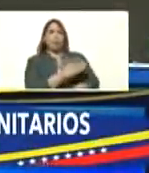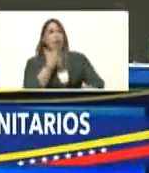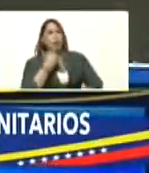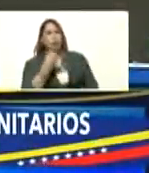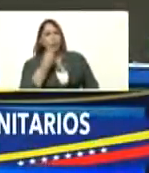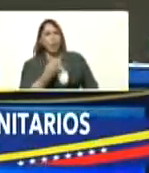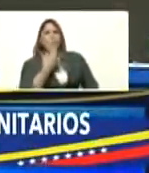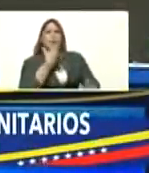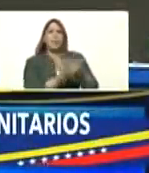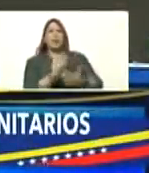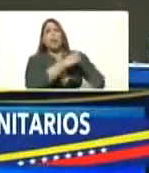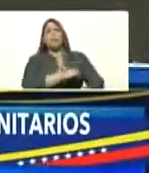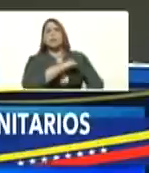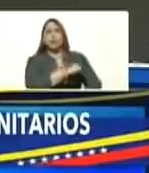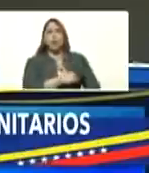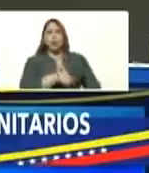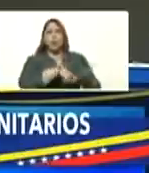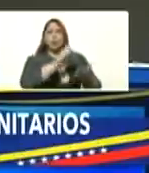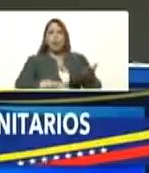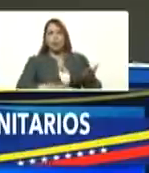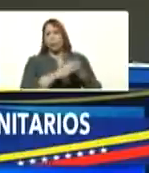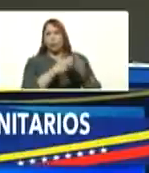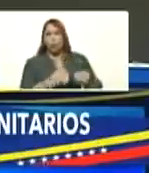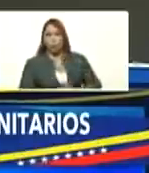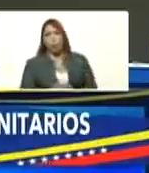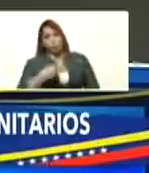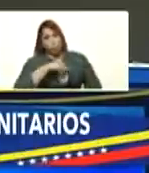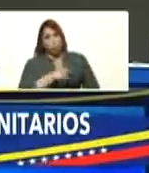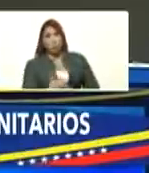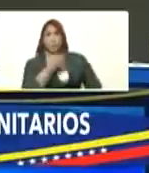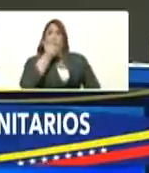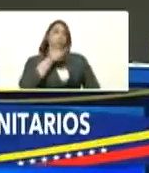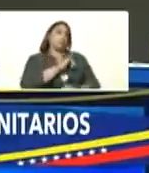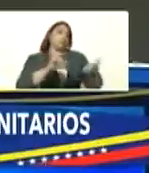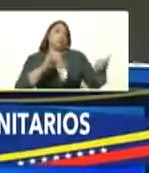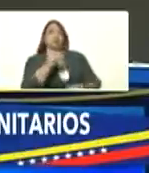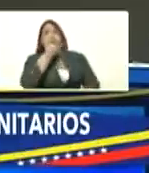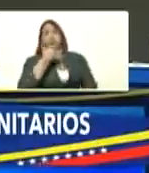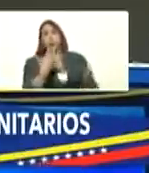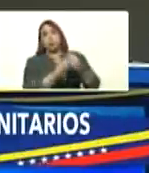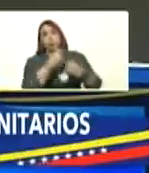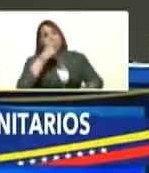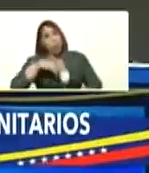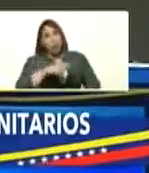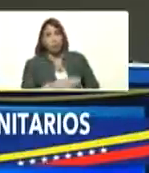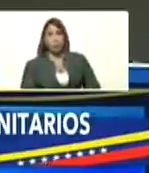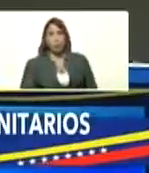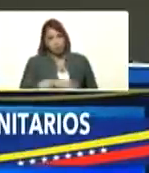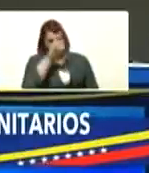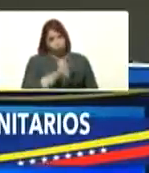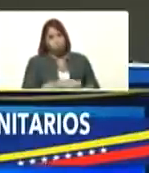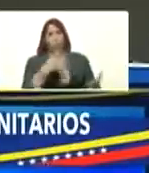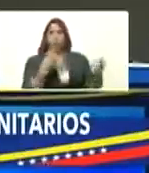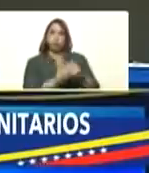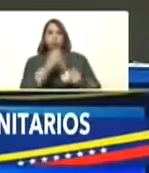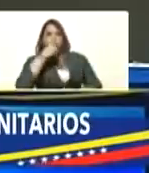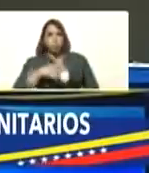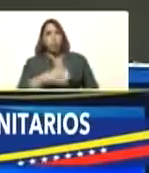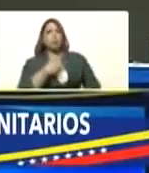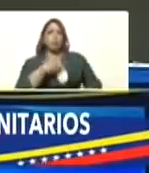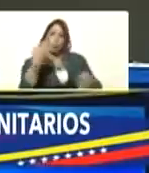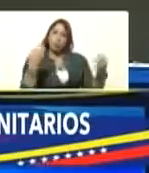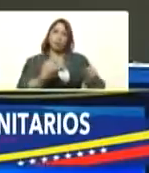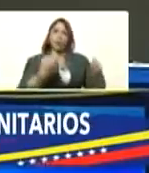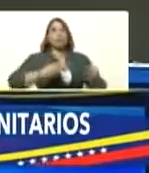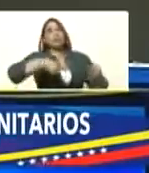a pedir comisiones por contrato y todo esto. Si nosotros nos equivocamos con el pueblo. Y si acertamos, acertamos con el pueblo. Yo estoy seguro que